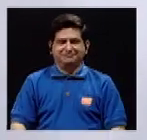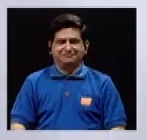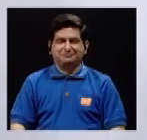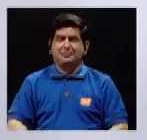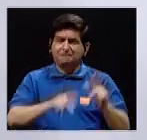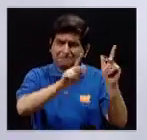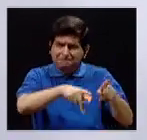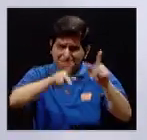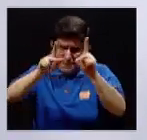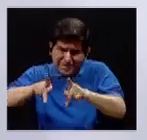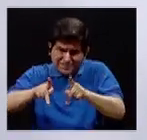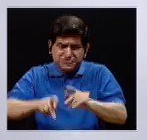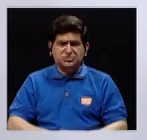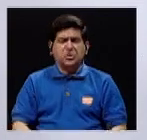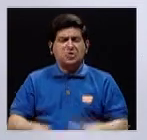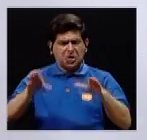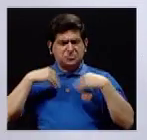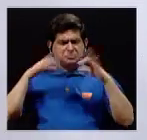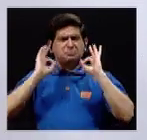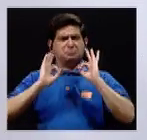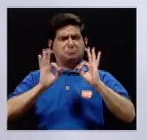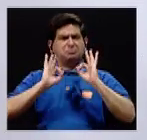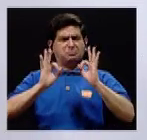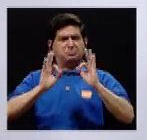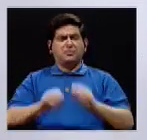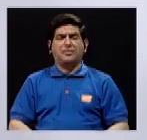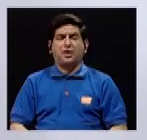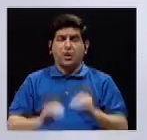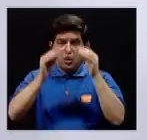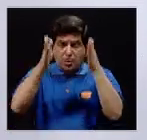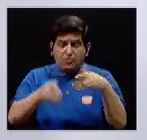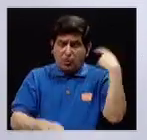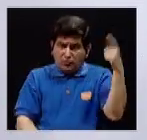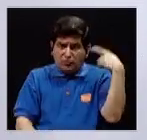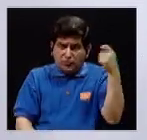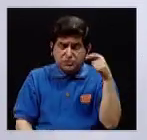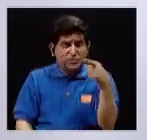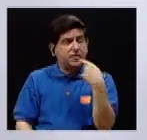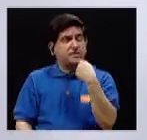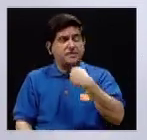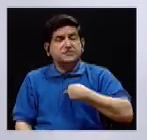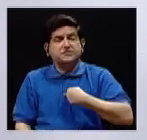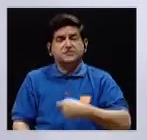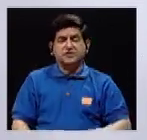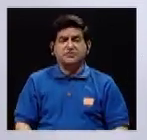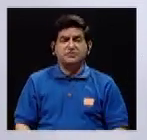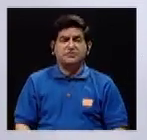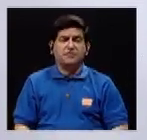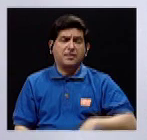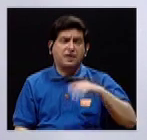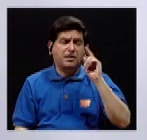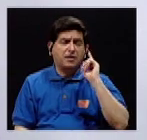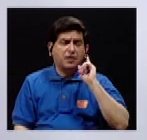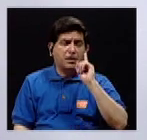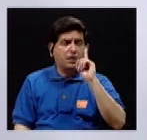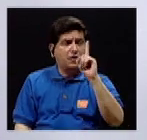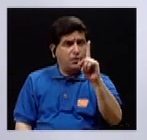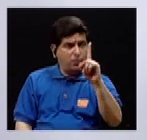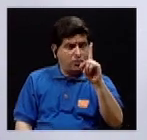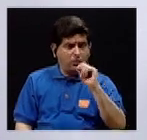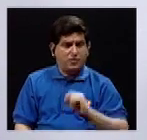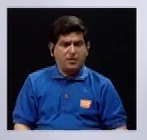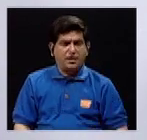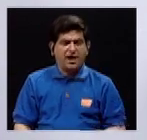eh personas que lo acogen muy bien en el caso de los maestros en guanacaste decían que una de las